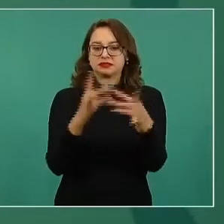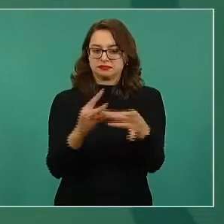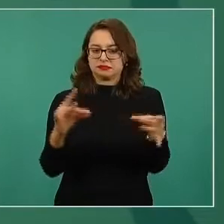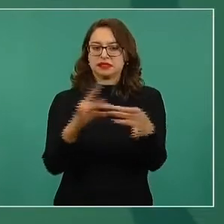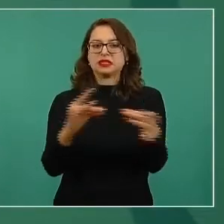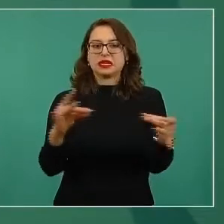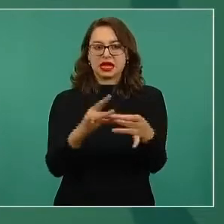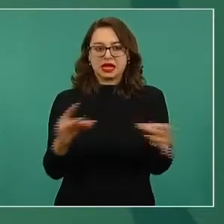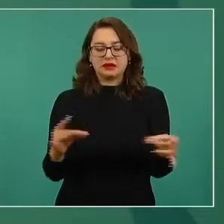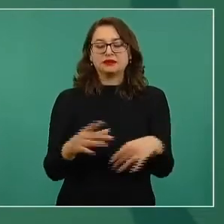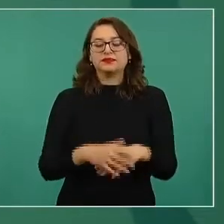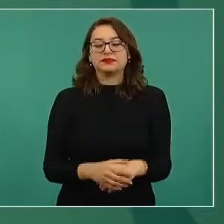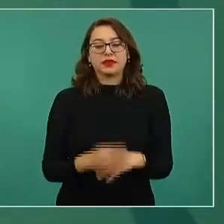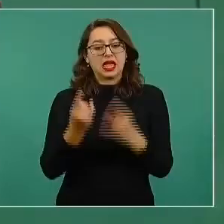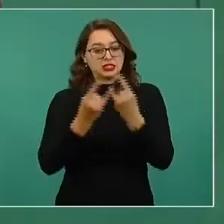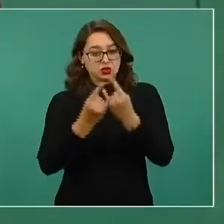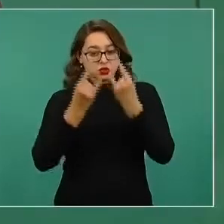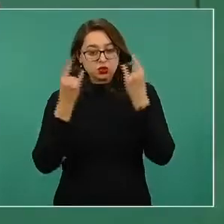de cuando